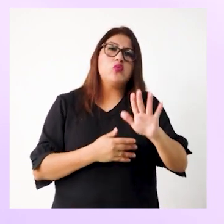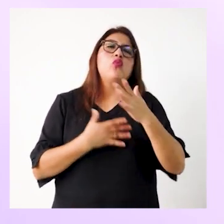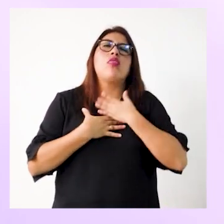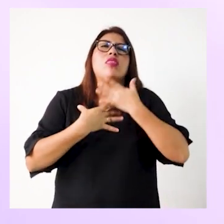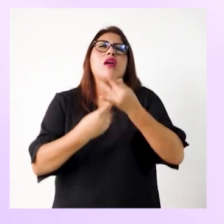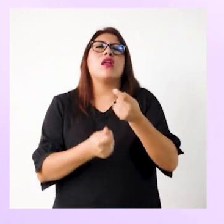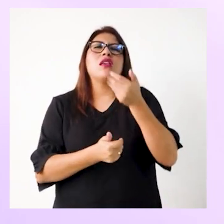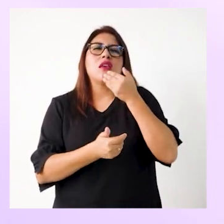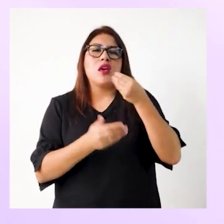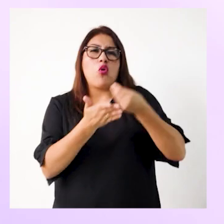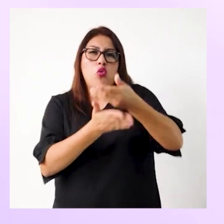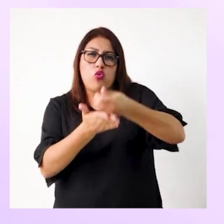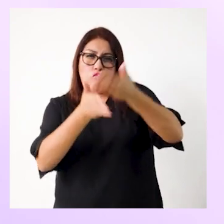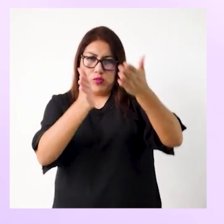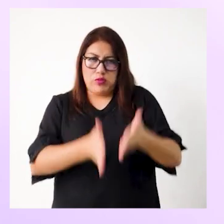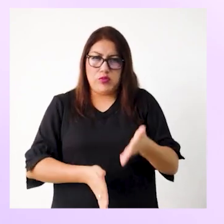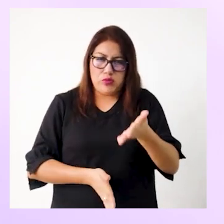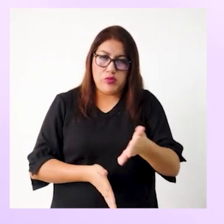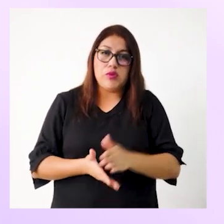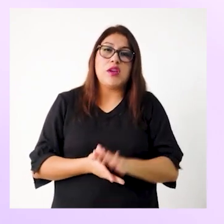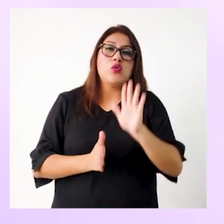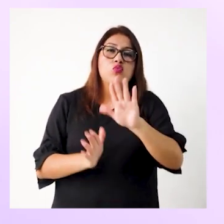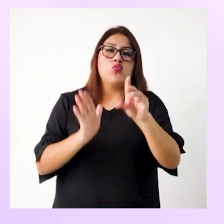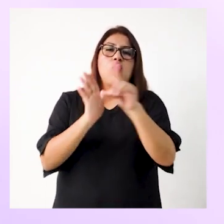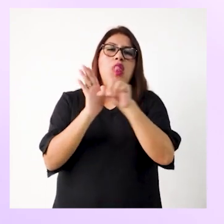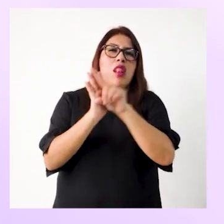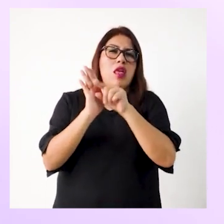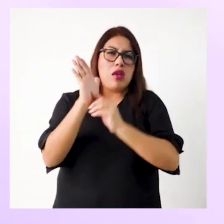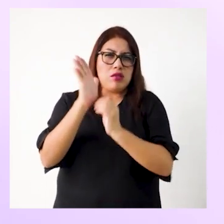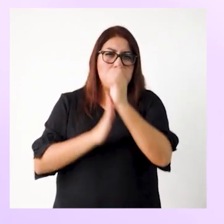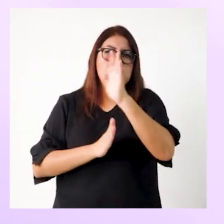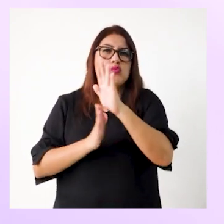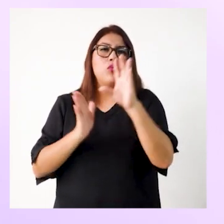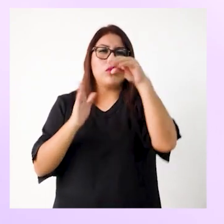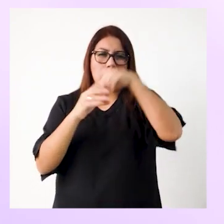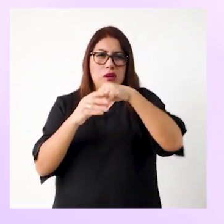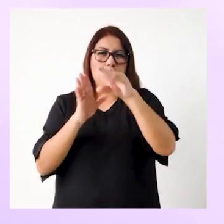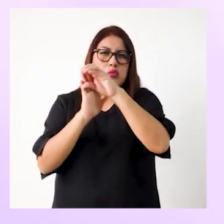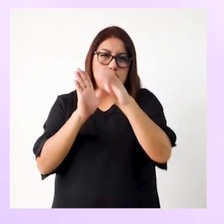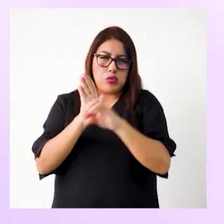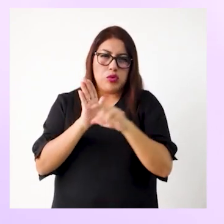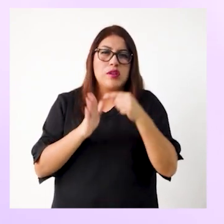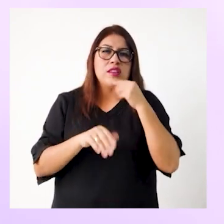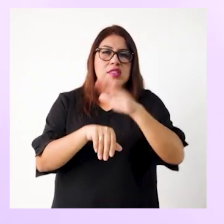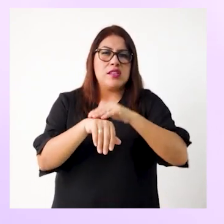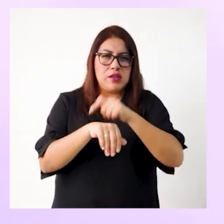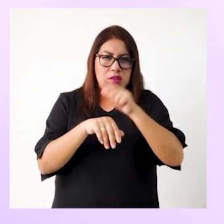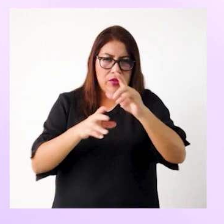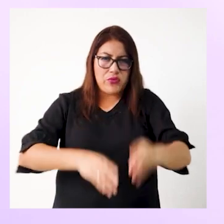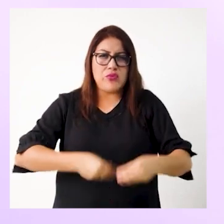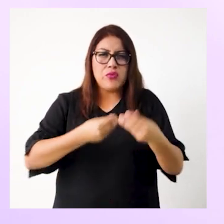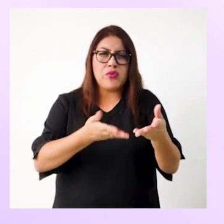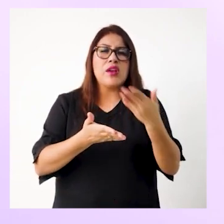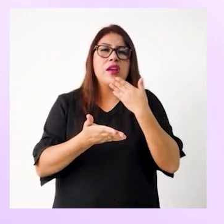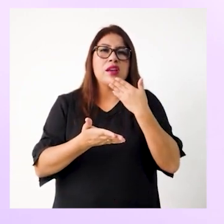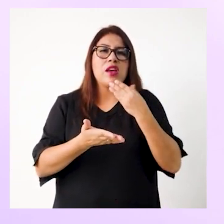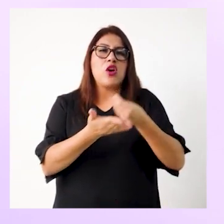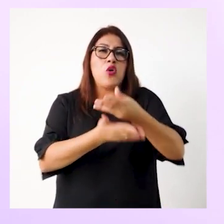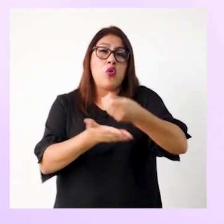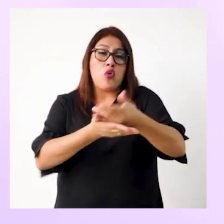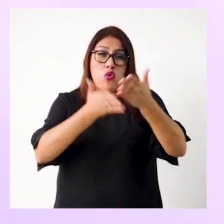y el Código de Protección y Defensa del Consumidor, que es una ley de desarrollo constitucional, establece que se le debe brindar a